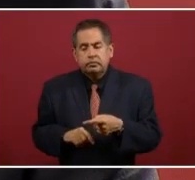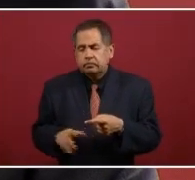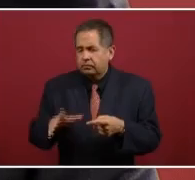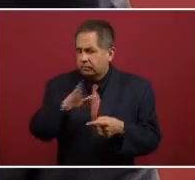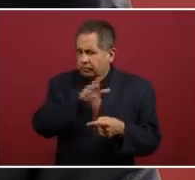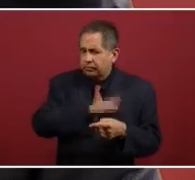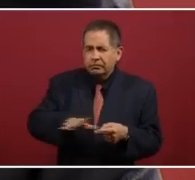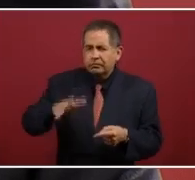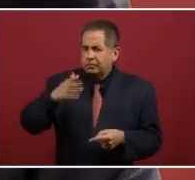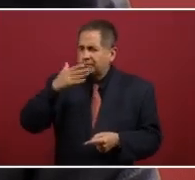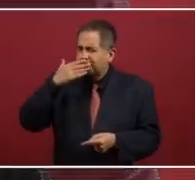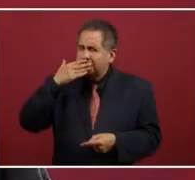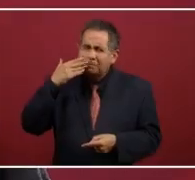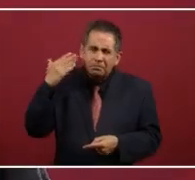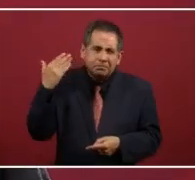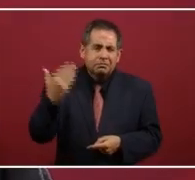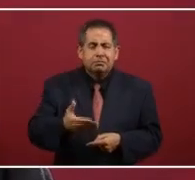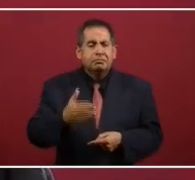extraordinario,